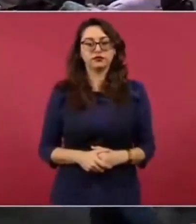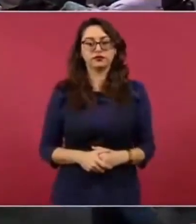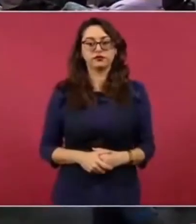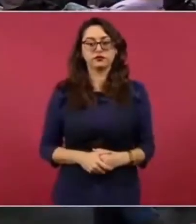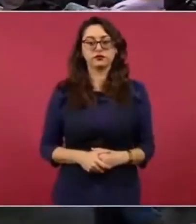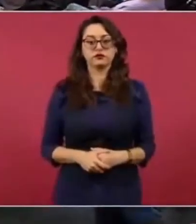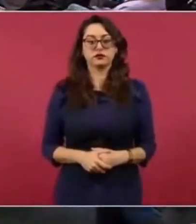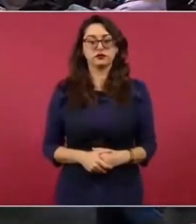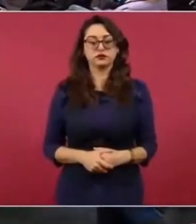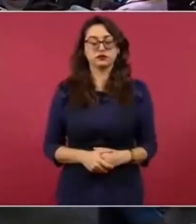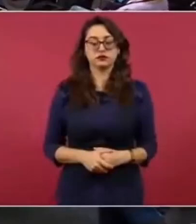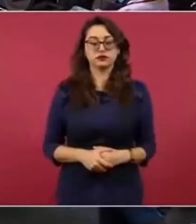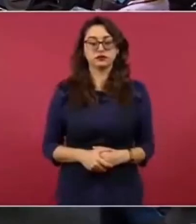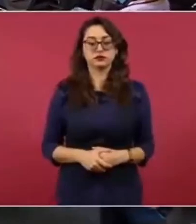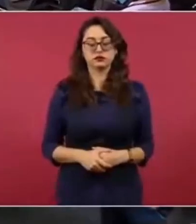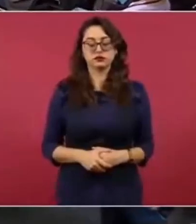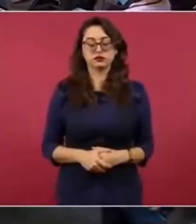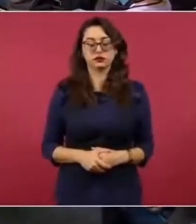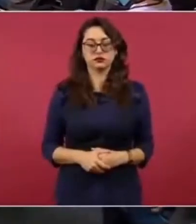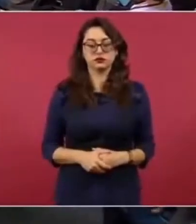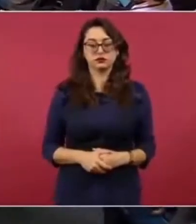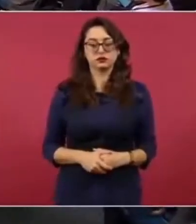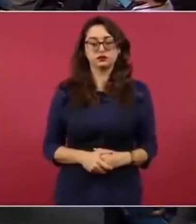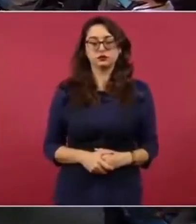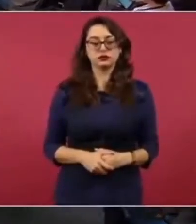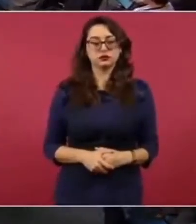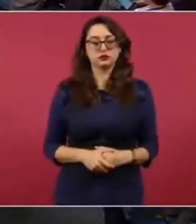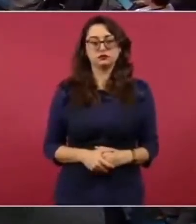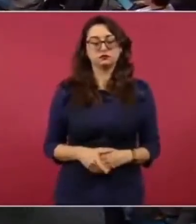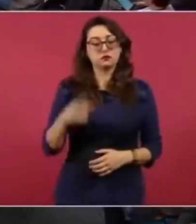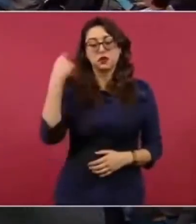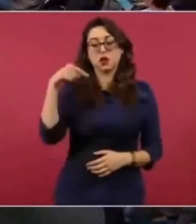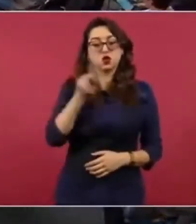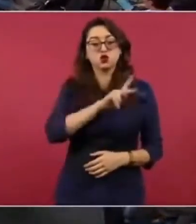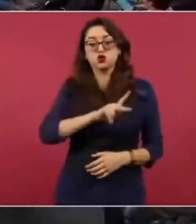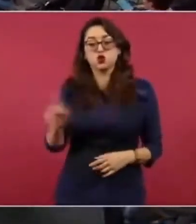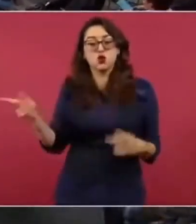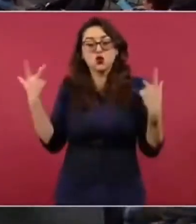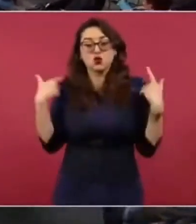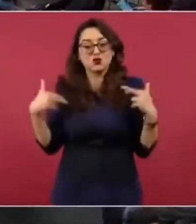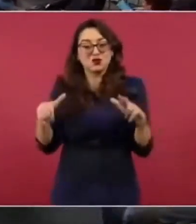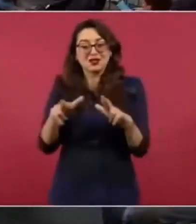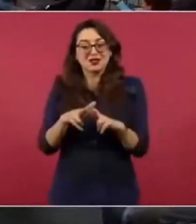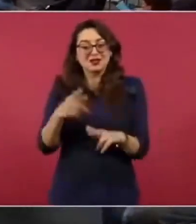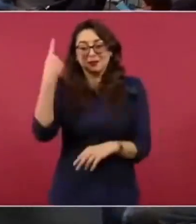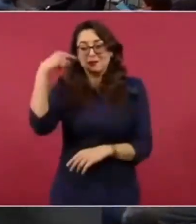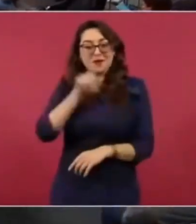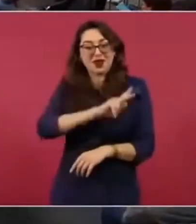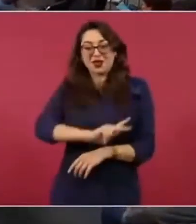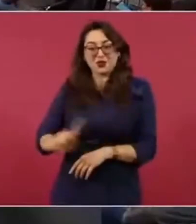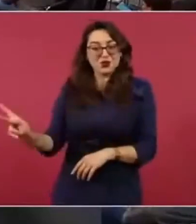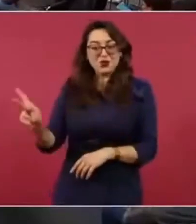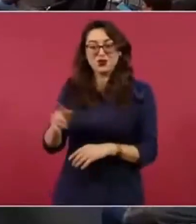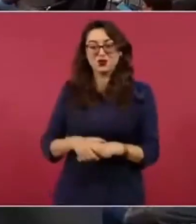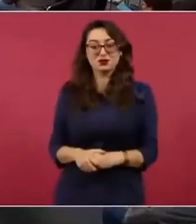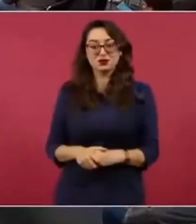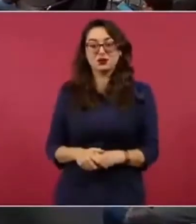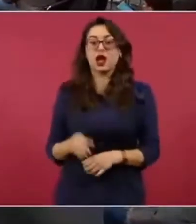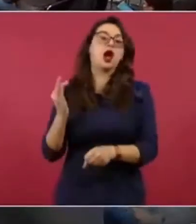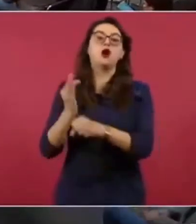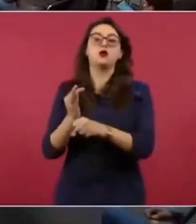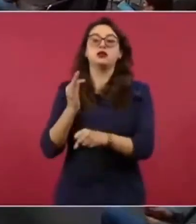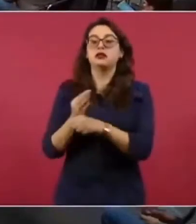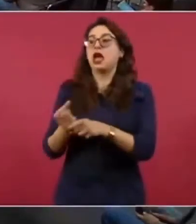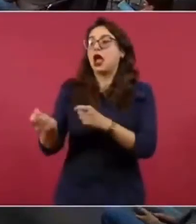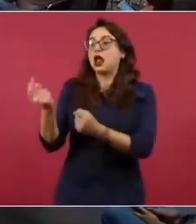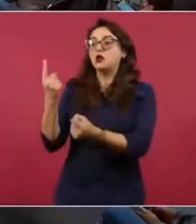menos. Sí, pero es para todos. O sea, es que ellos son los que más se van a beneficiar. Los que ganan menos,